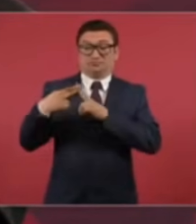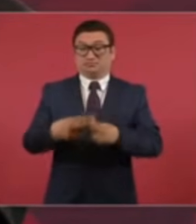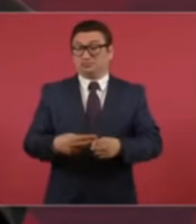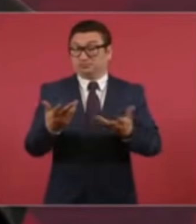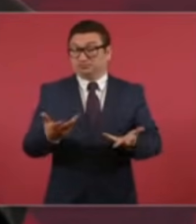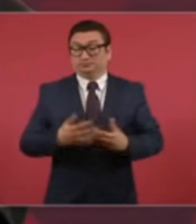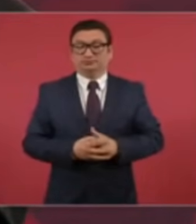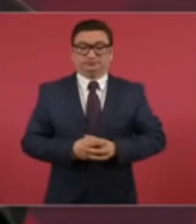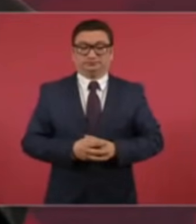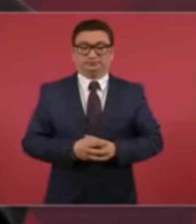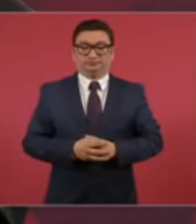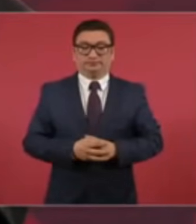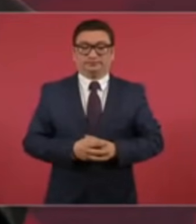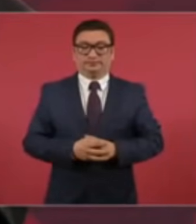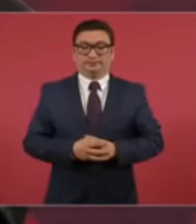en